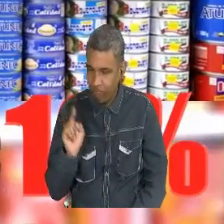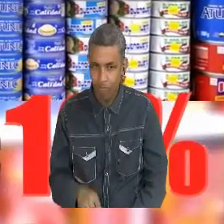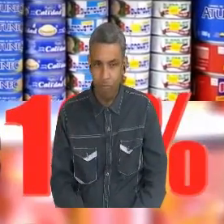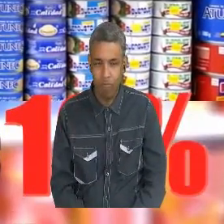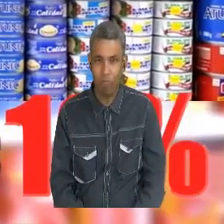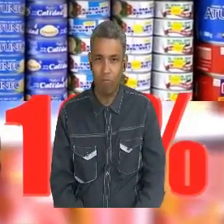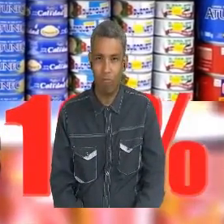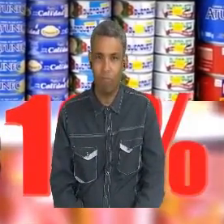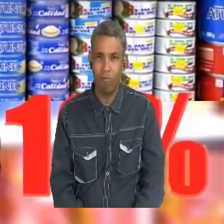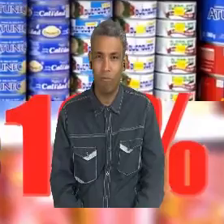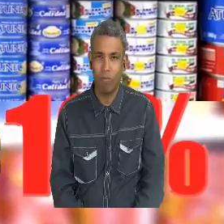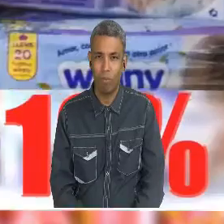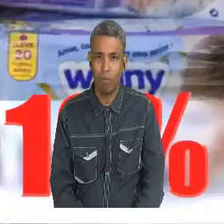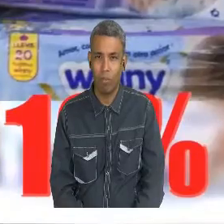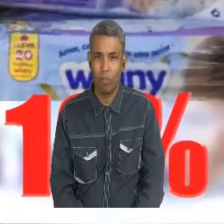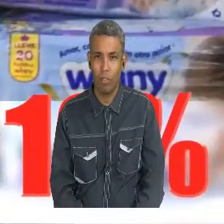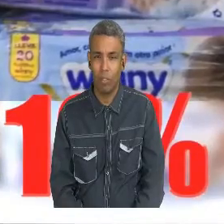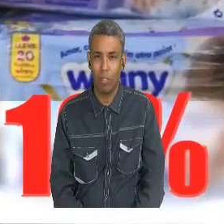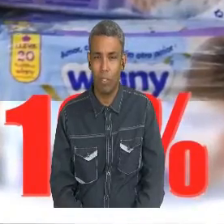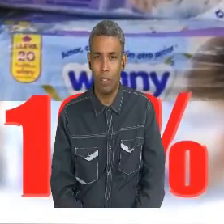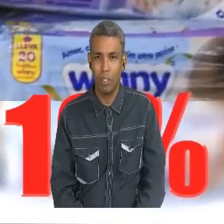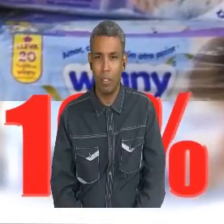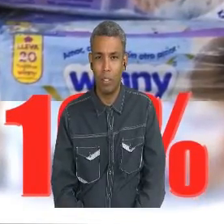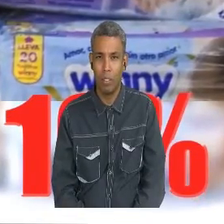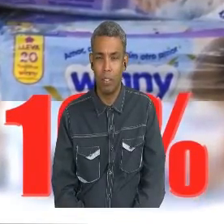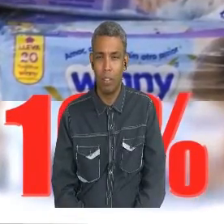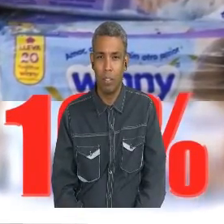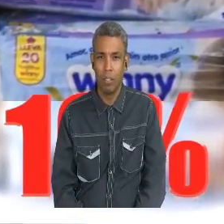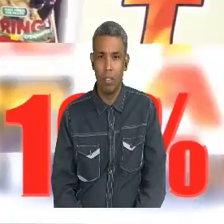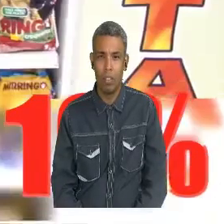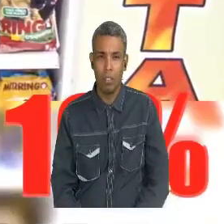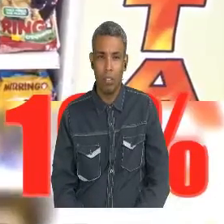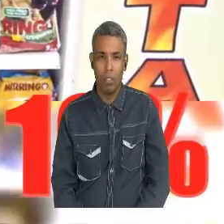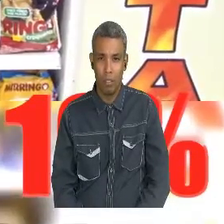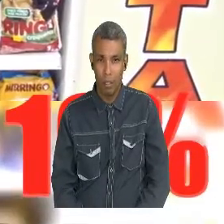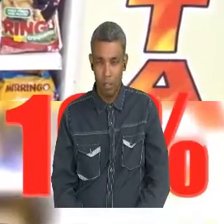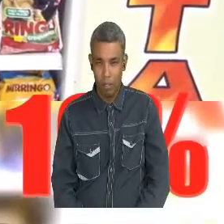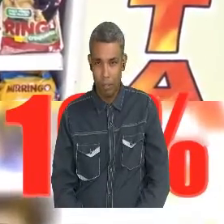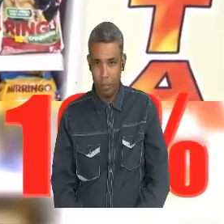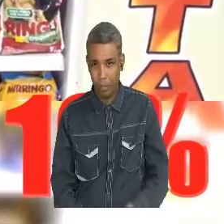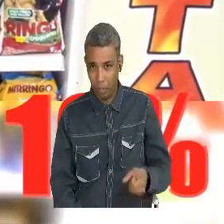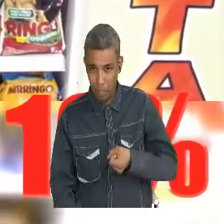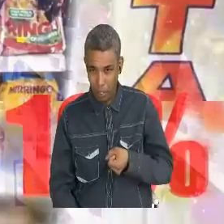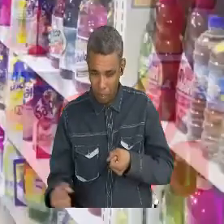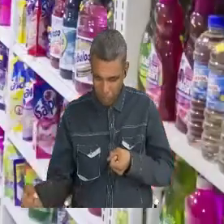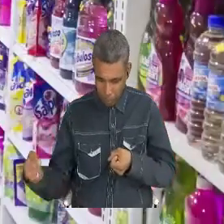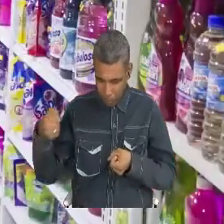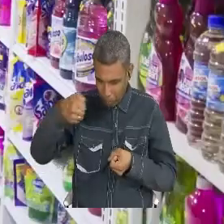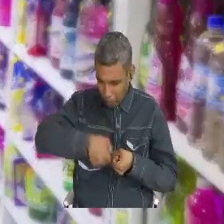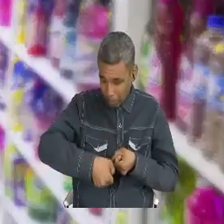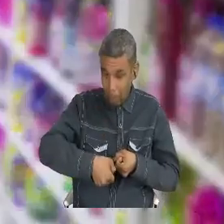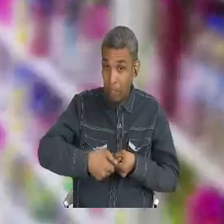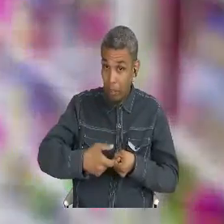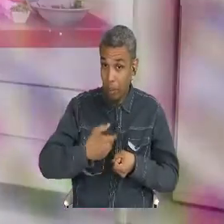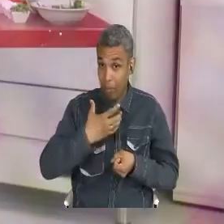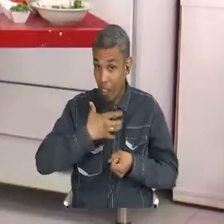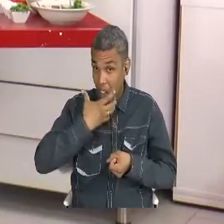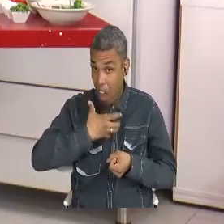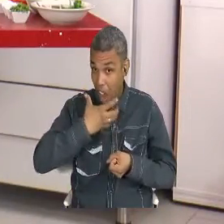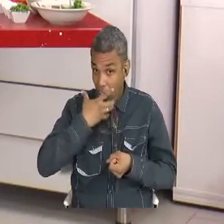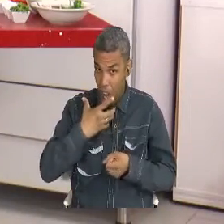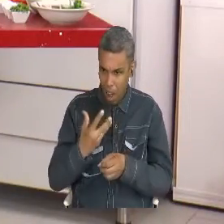punto de venta muy completo. Sí, señor. De todo. Acá vamos a tapar para que esto reduzca, coja consistencia y quede muy